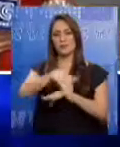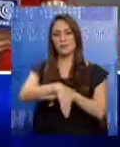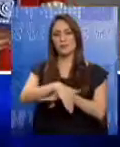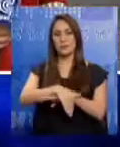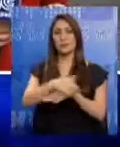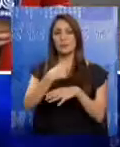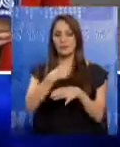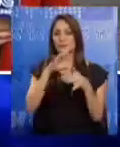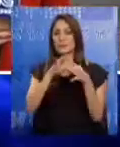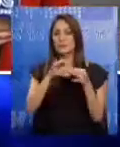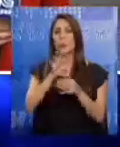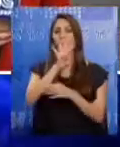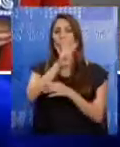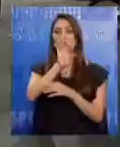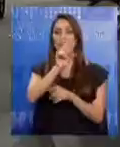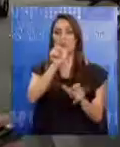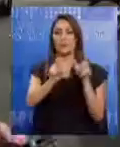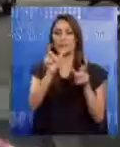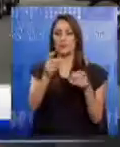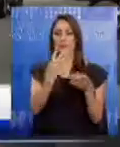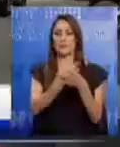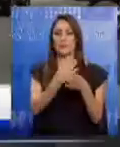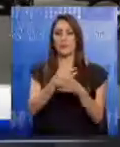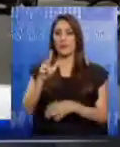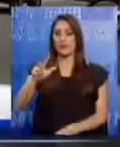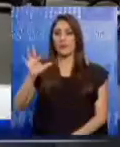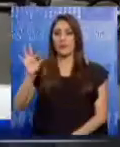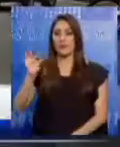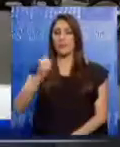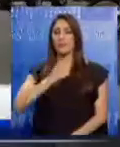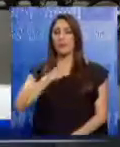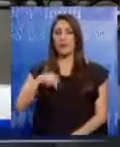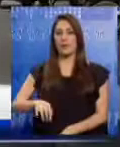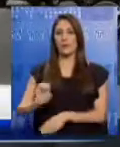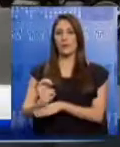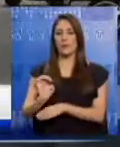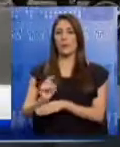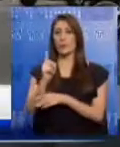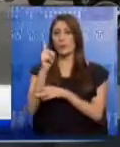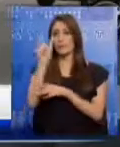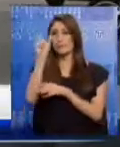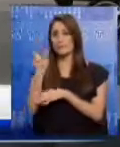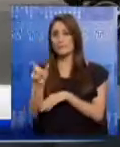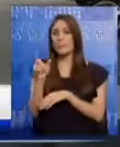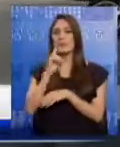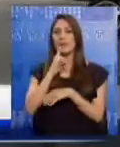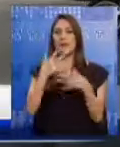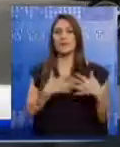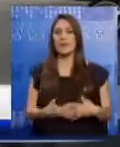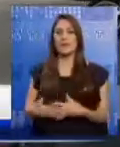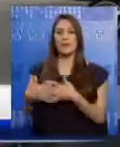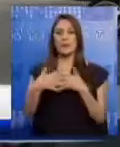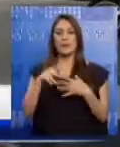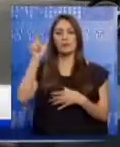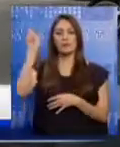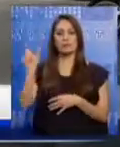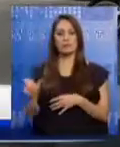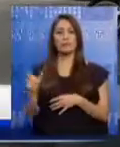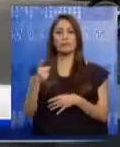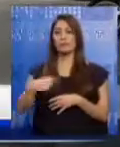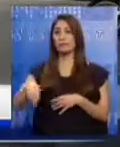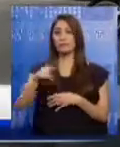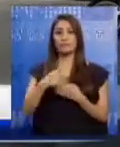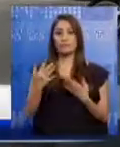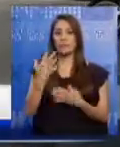les comento que hay 40 detenidos. 39 son de nacionalidad ecuatoriana y uno es estadounidense. Y pertenecían a